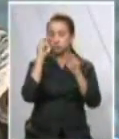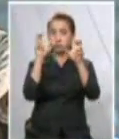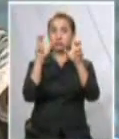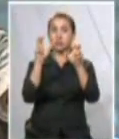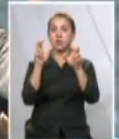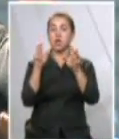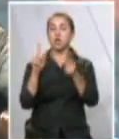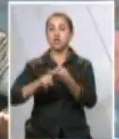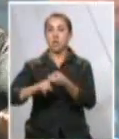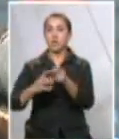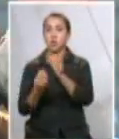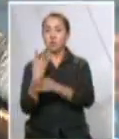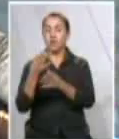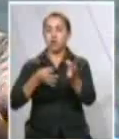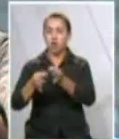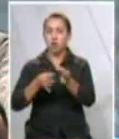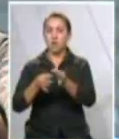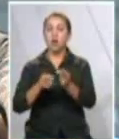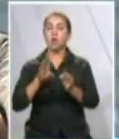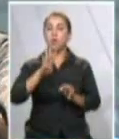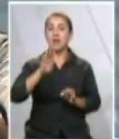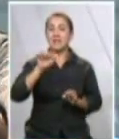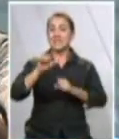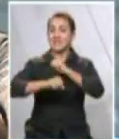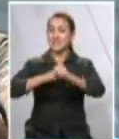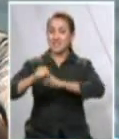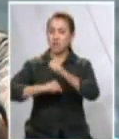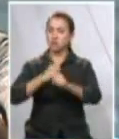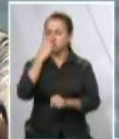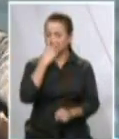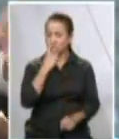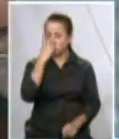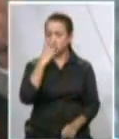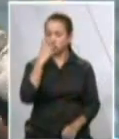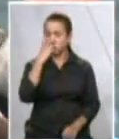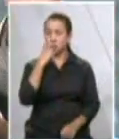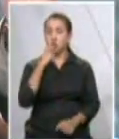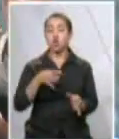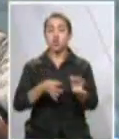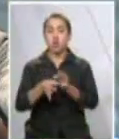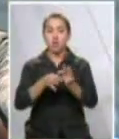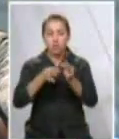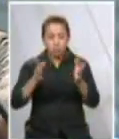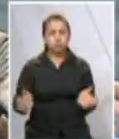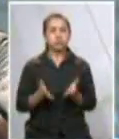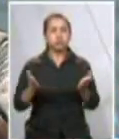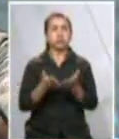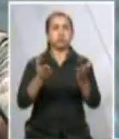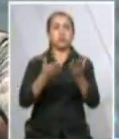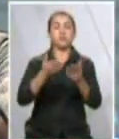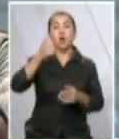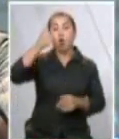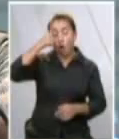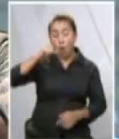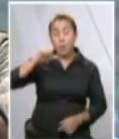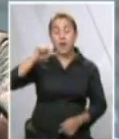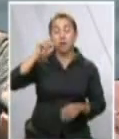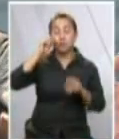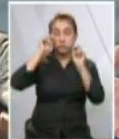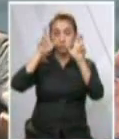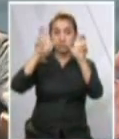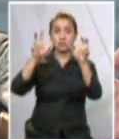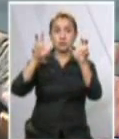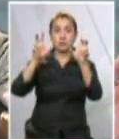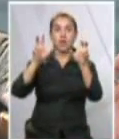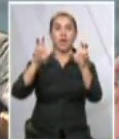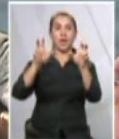insiste que recupere la visión. Era un ciego de estado, 46 años ciego. Ya, y entonces lo operan de catarata y efectivamente recupera la visión y